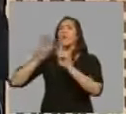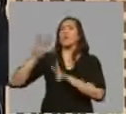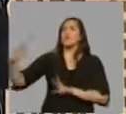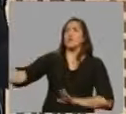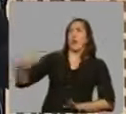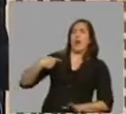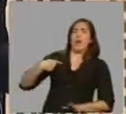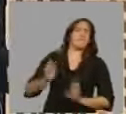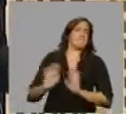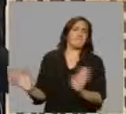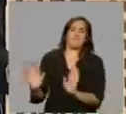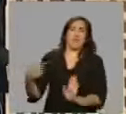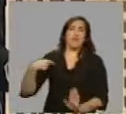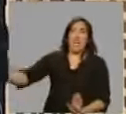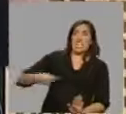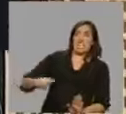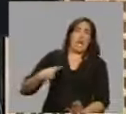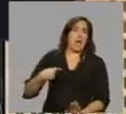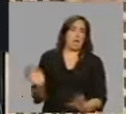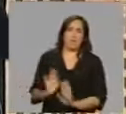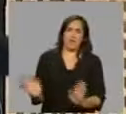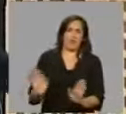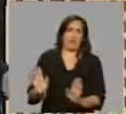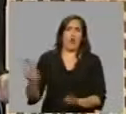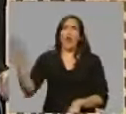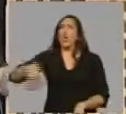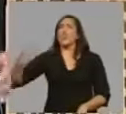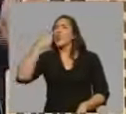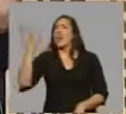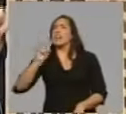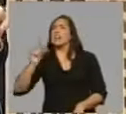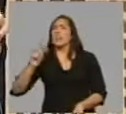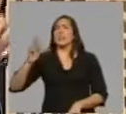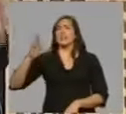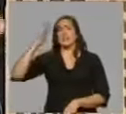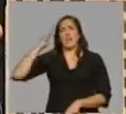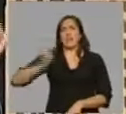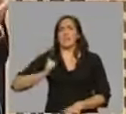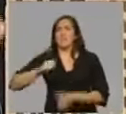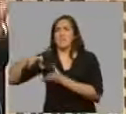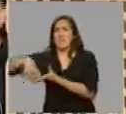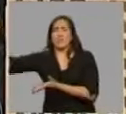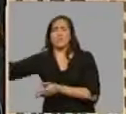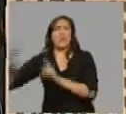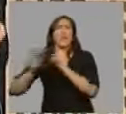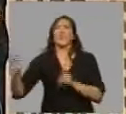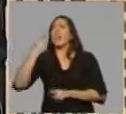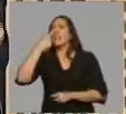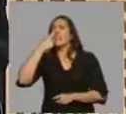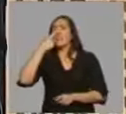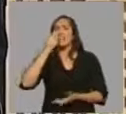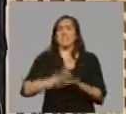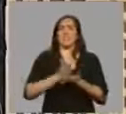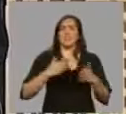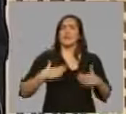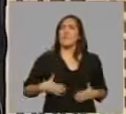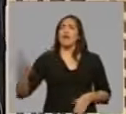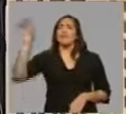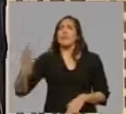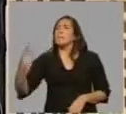ni las instituciones de las Fuerzas Armadas, ni los derechos humanos. Solo le interesa hacer daño a un gobierno